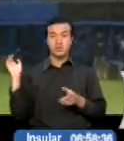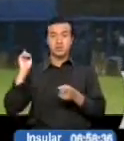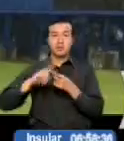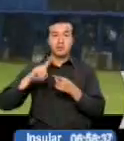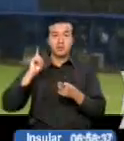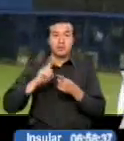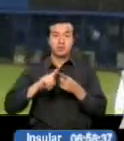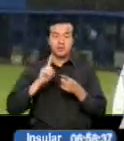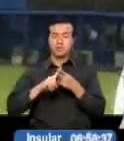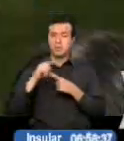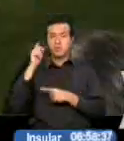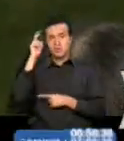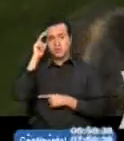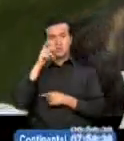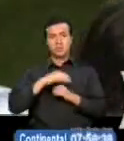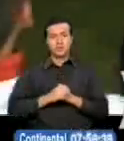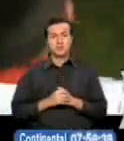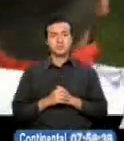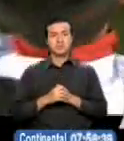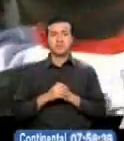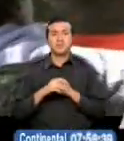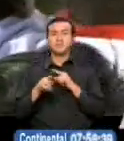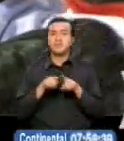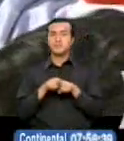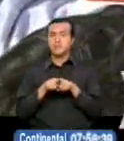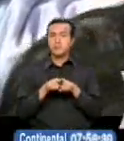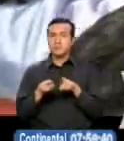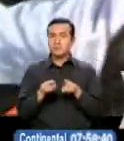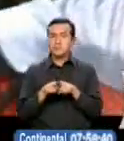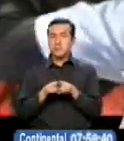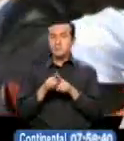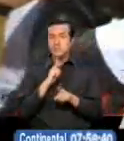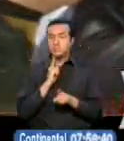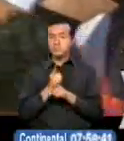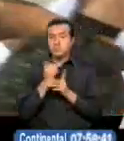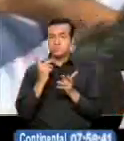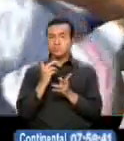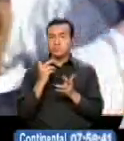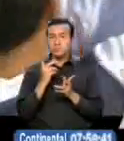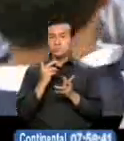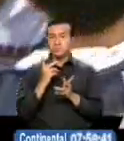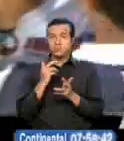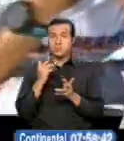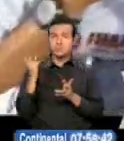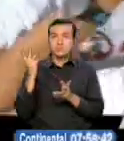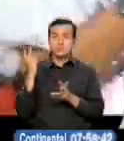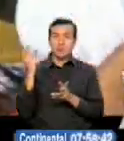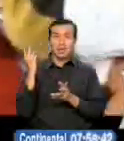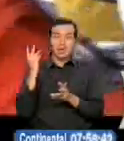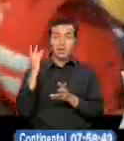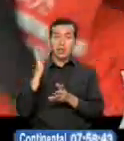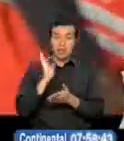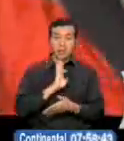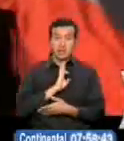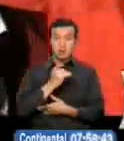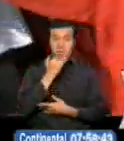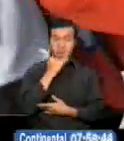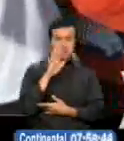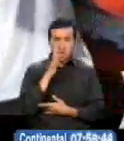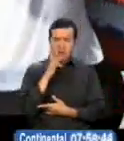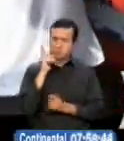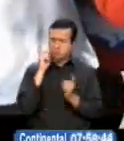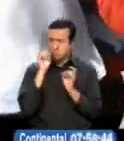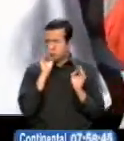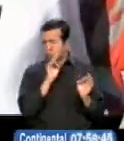y bueno, creo que la dirigencia también ahí no falló nunca y creo que eso es un merecido aplauso